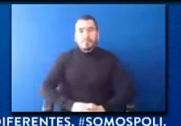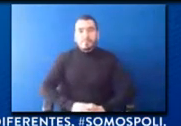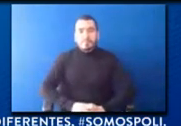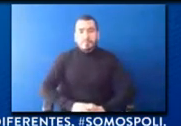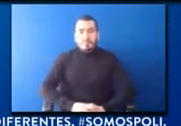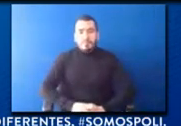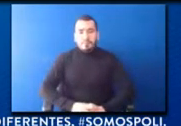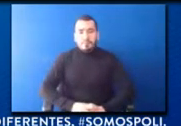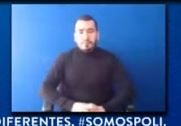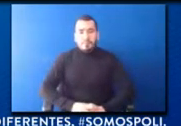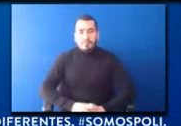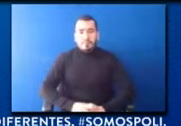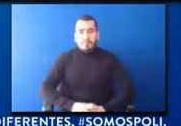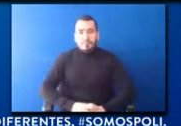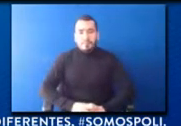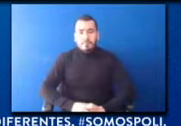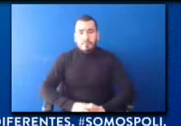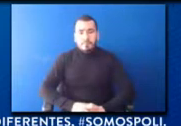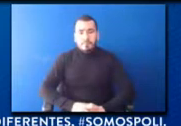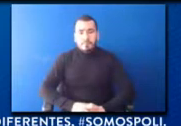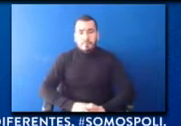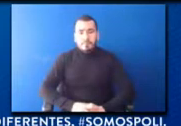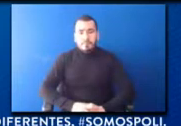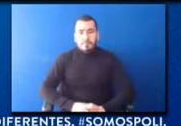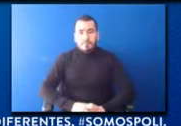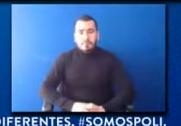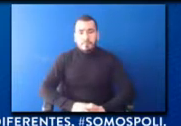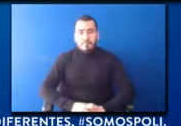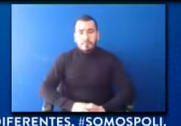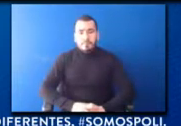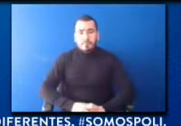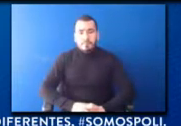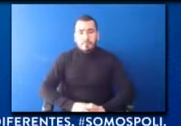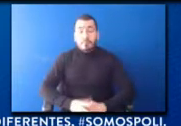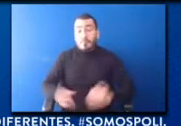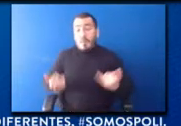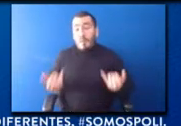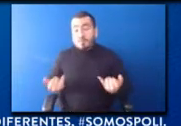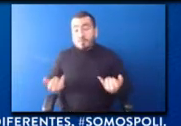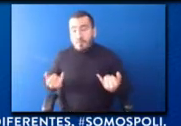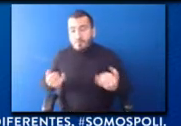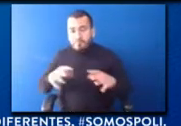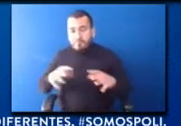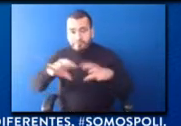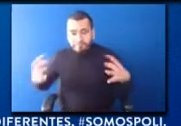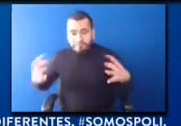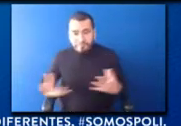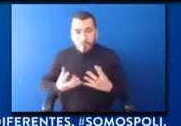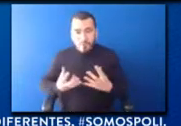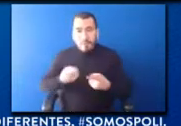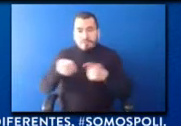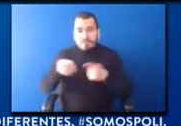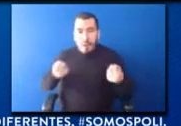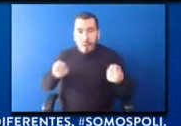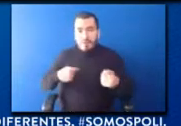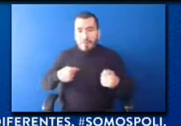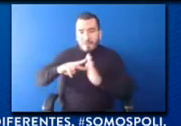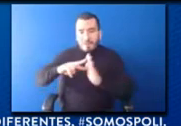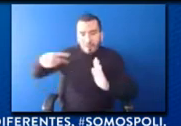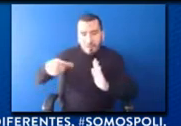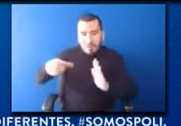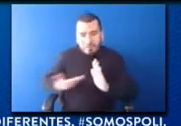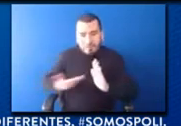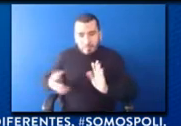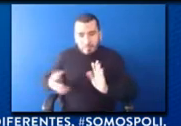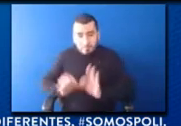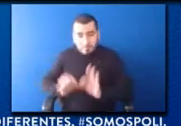Sin embargo, cuando nos movemos al mundo de más tecnología y más disrupción, pues también estamos enfrentando unos nuevos retos